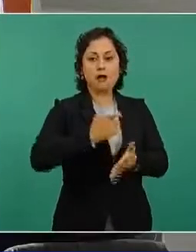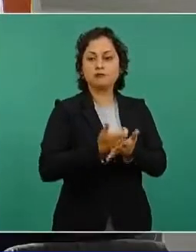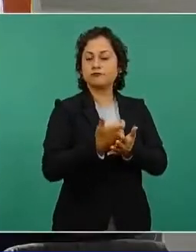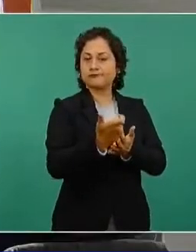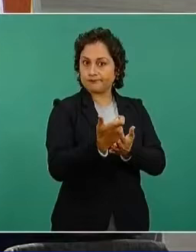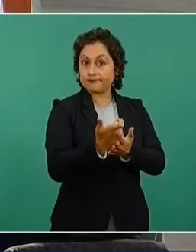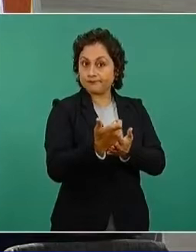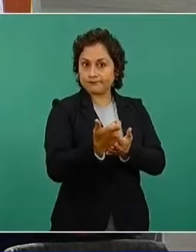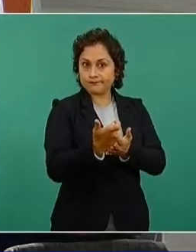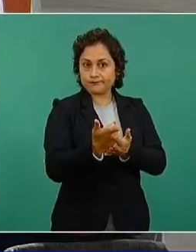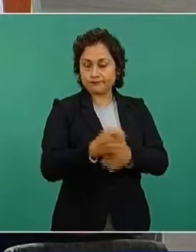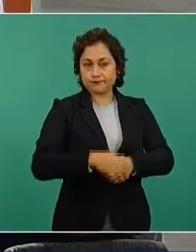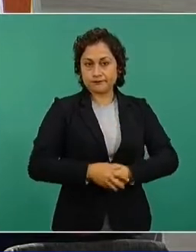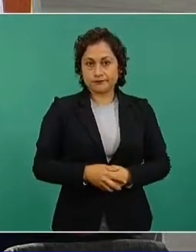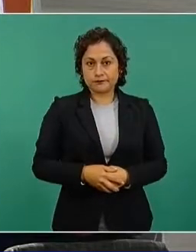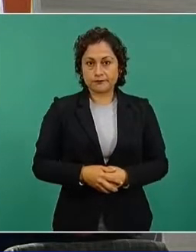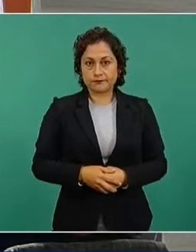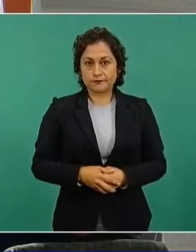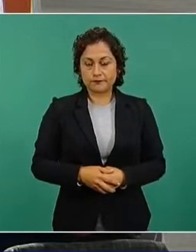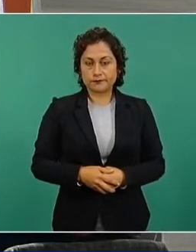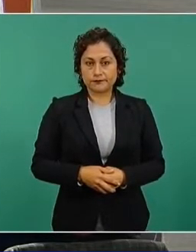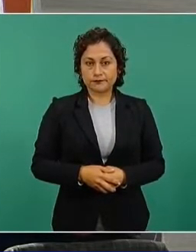el salario mínimo.